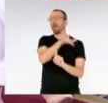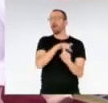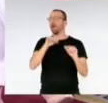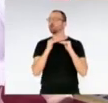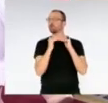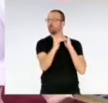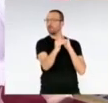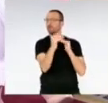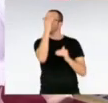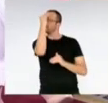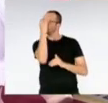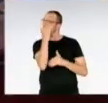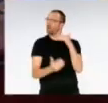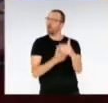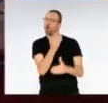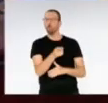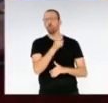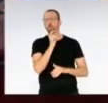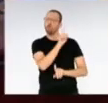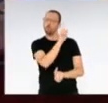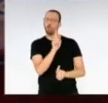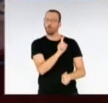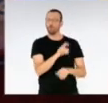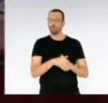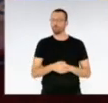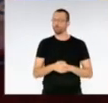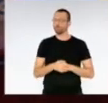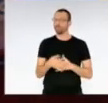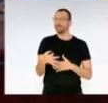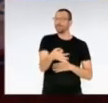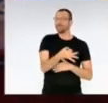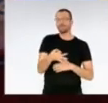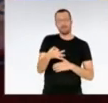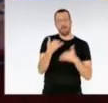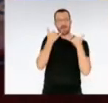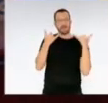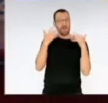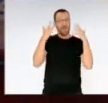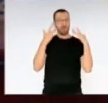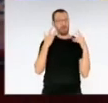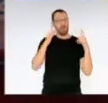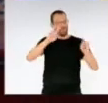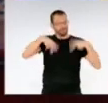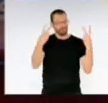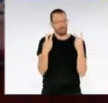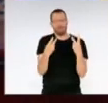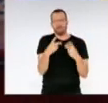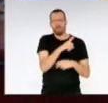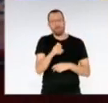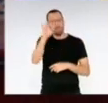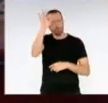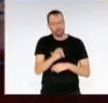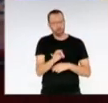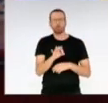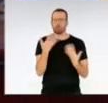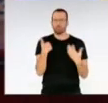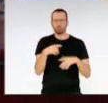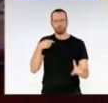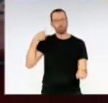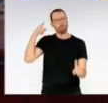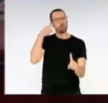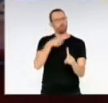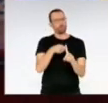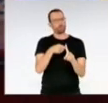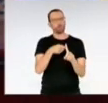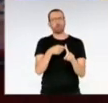su formación? Sí, el conseguir una isla 100% renovable es un propósito que